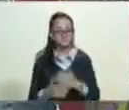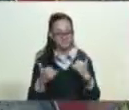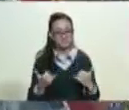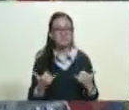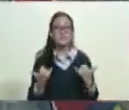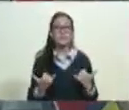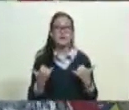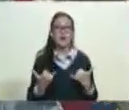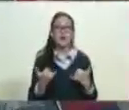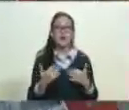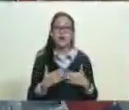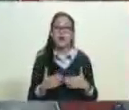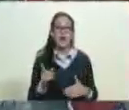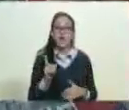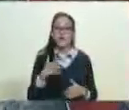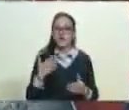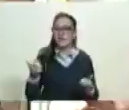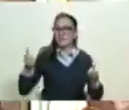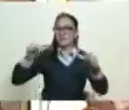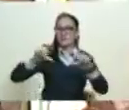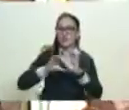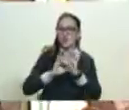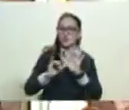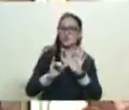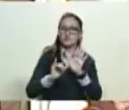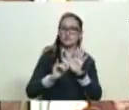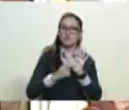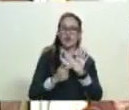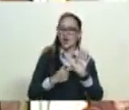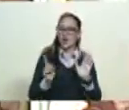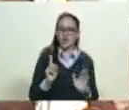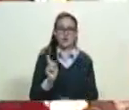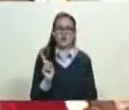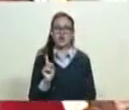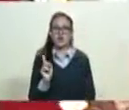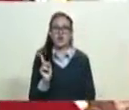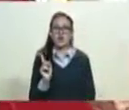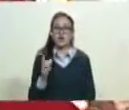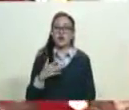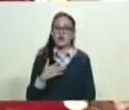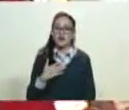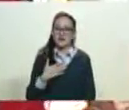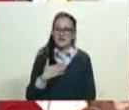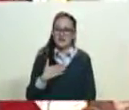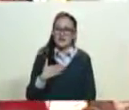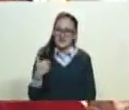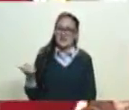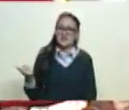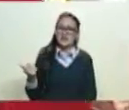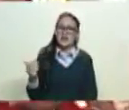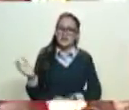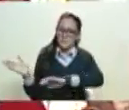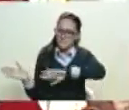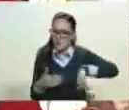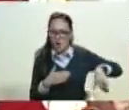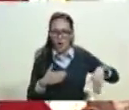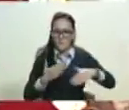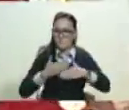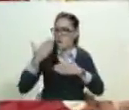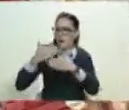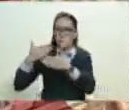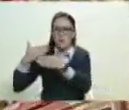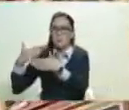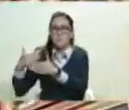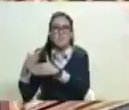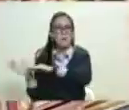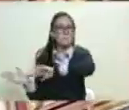aquí no a destruir nuestra Constitución, no. Vinimos a apartar del camino todos los obstáculos,